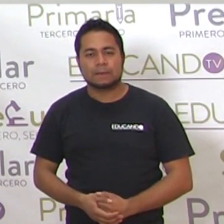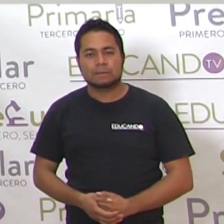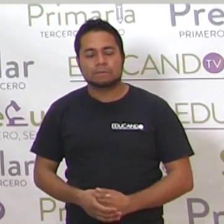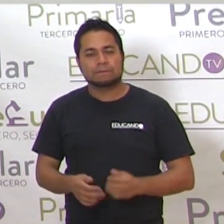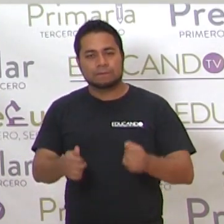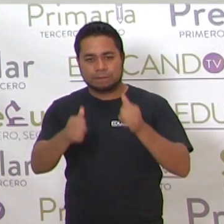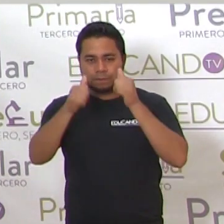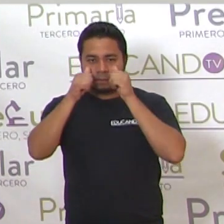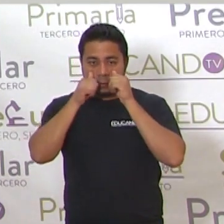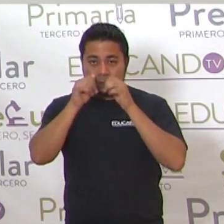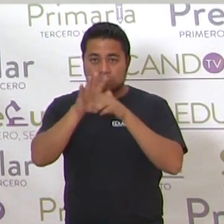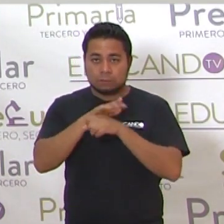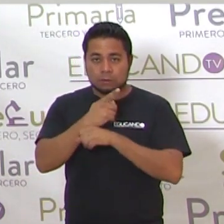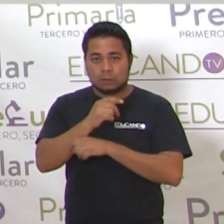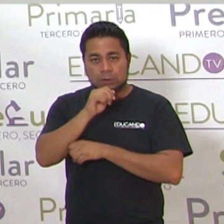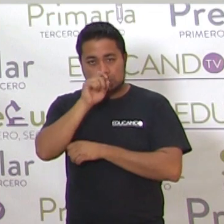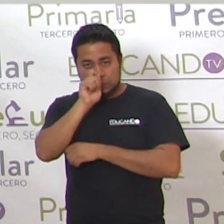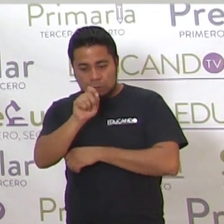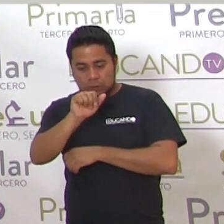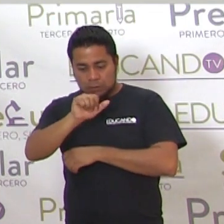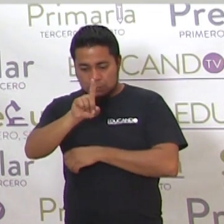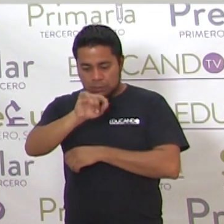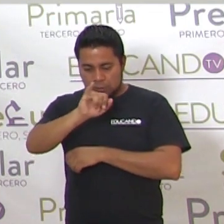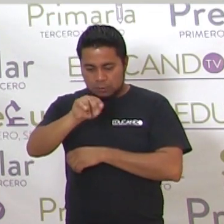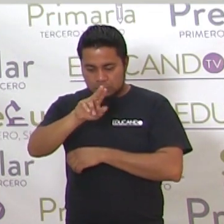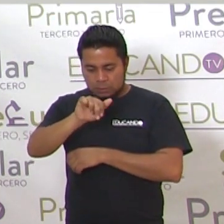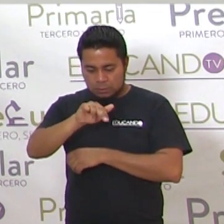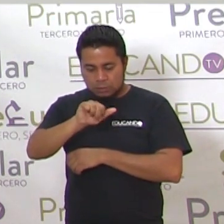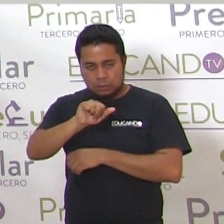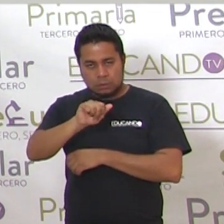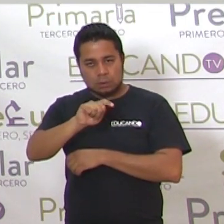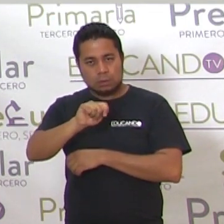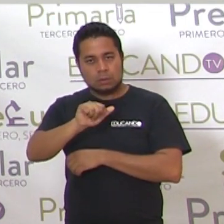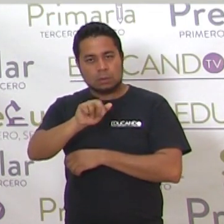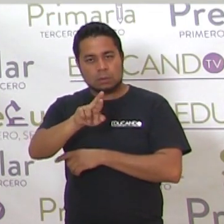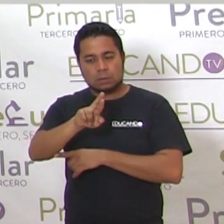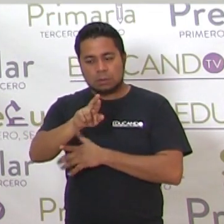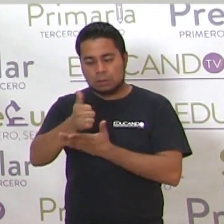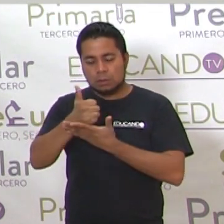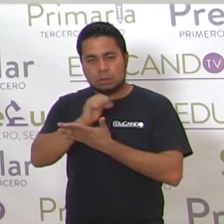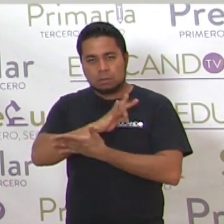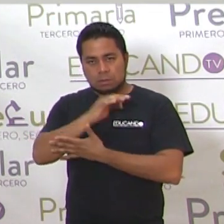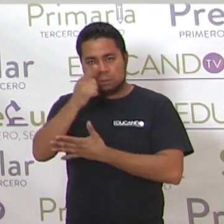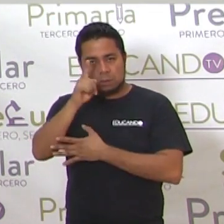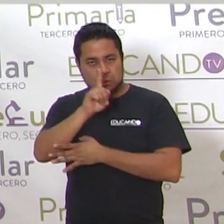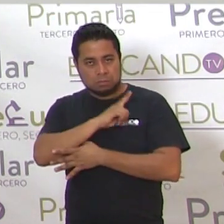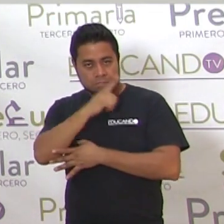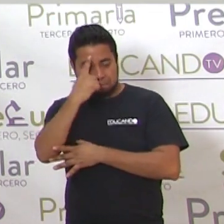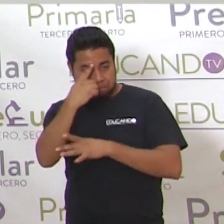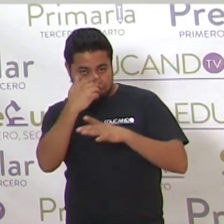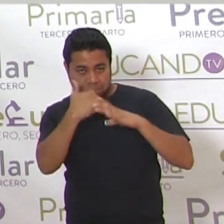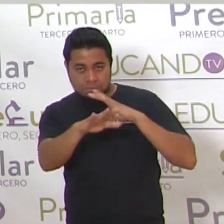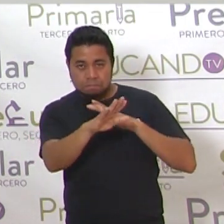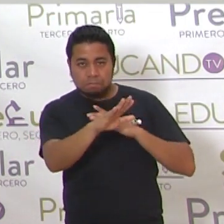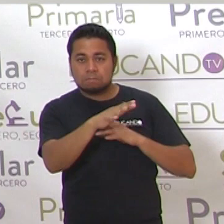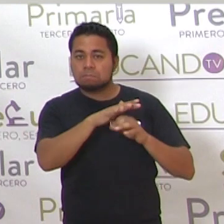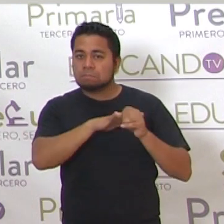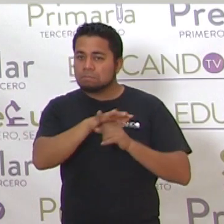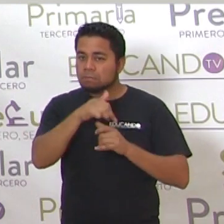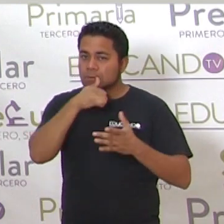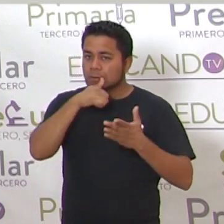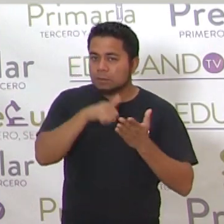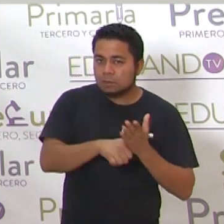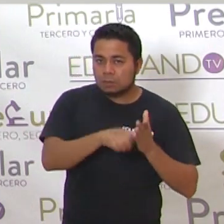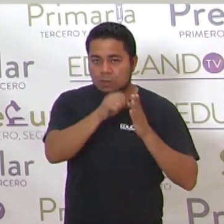porque adjuntar nos puede servir no solamente para poder enviar cartas